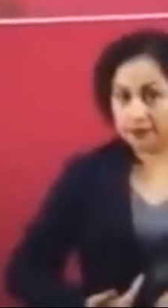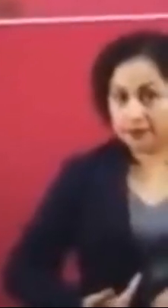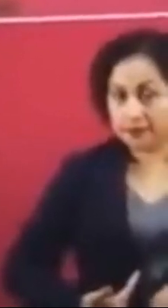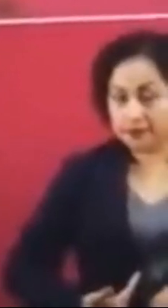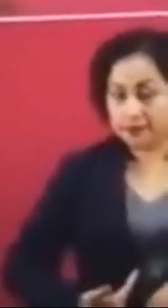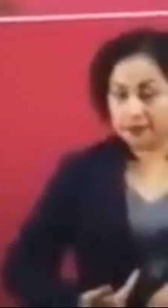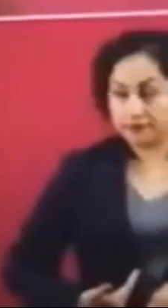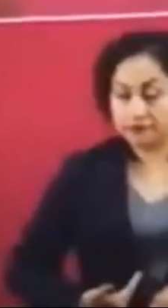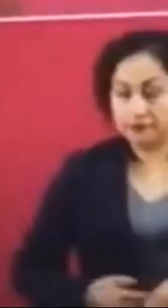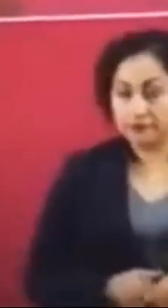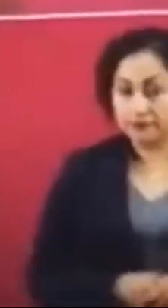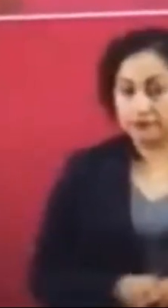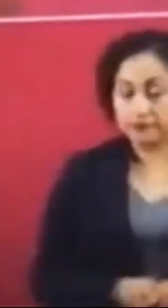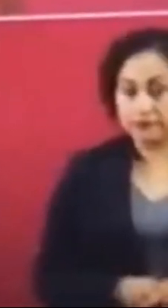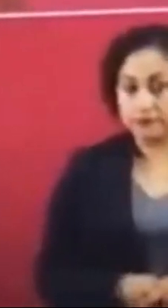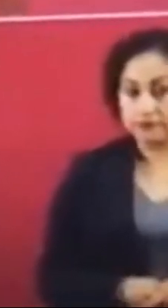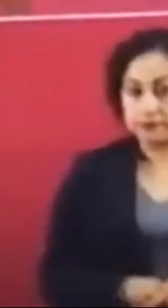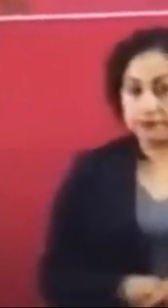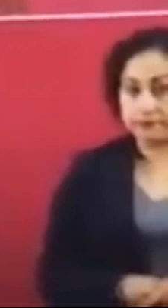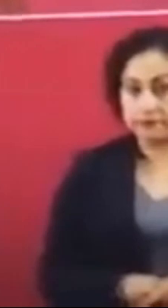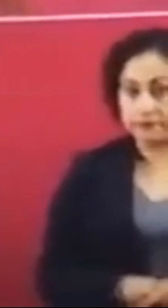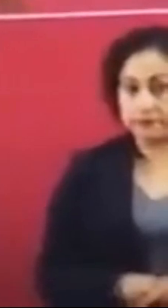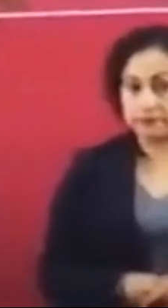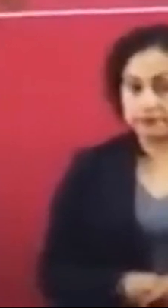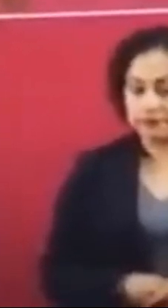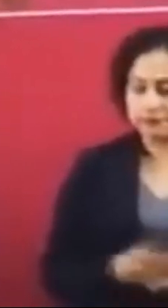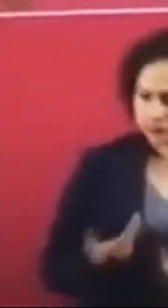podríamos declarar una amnistía